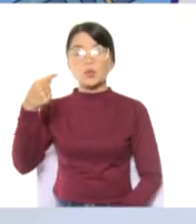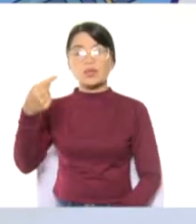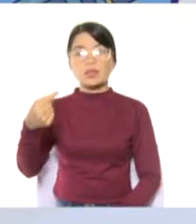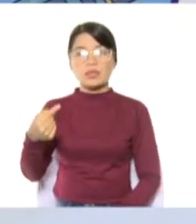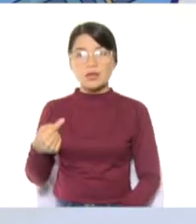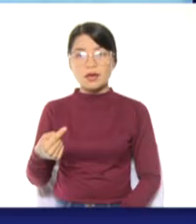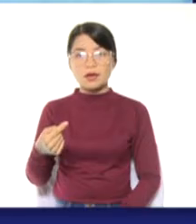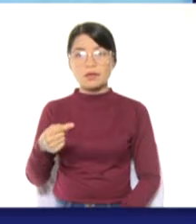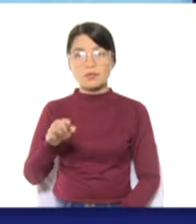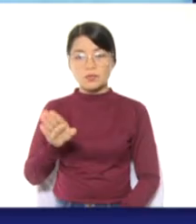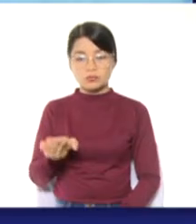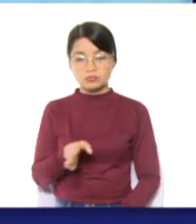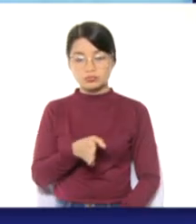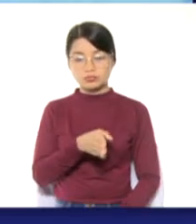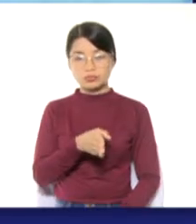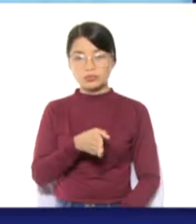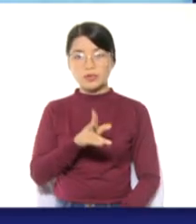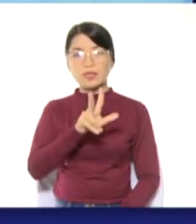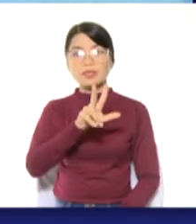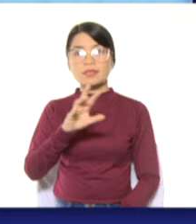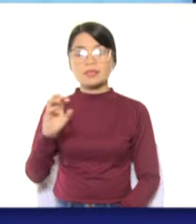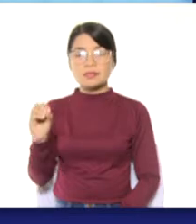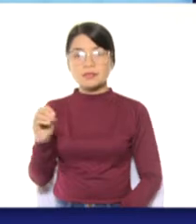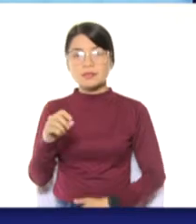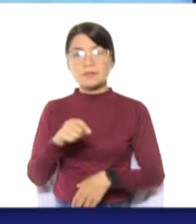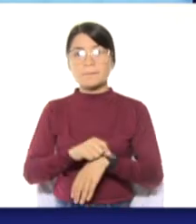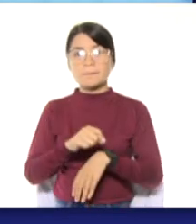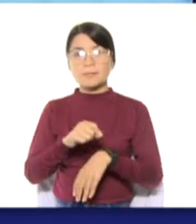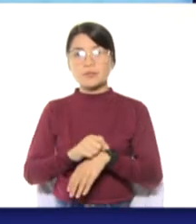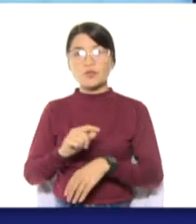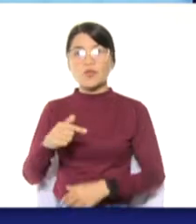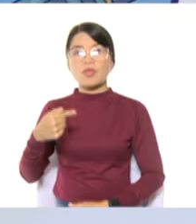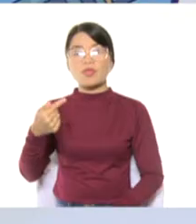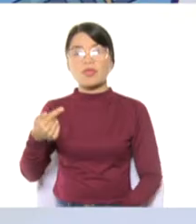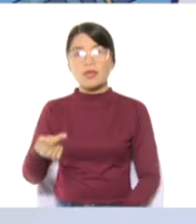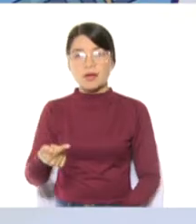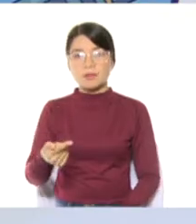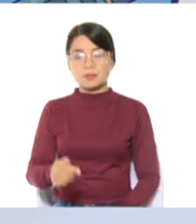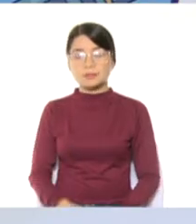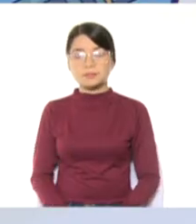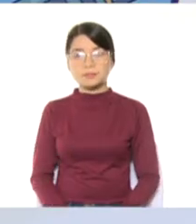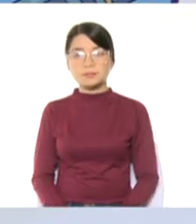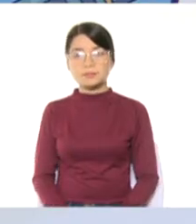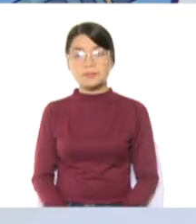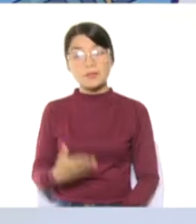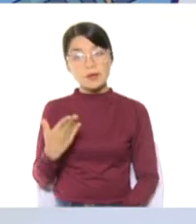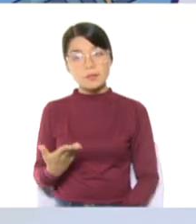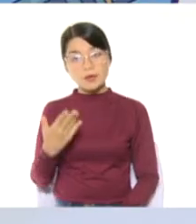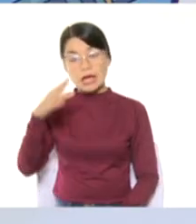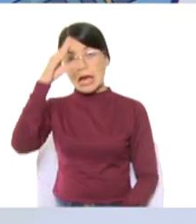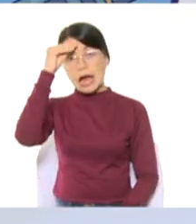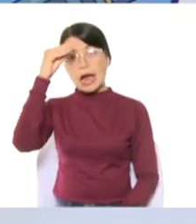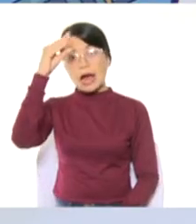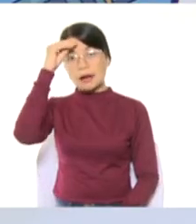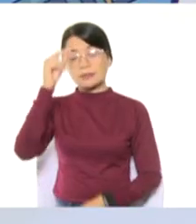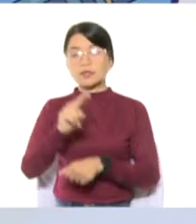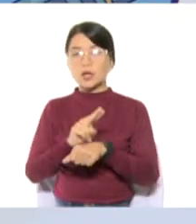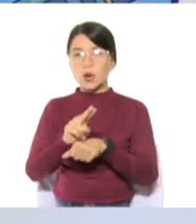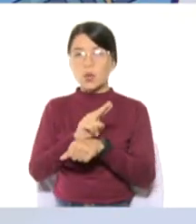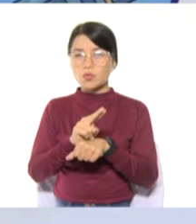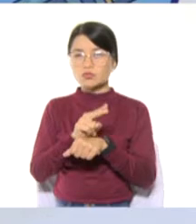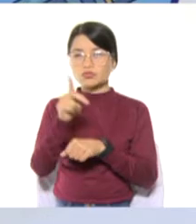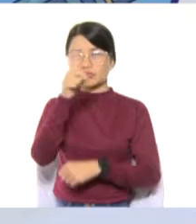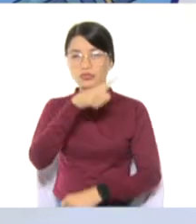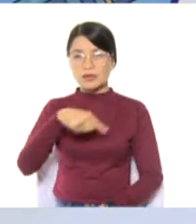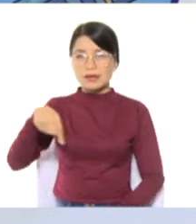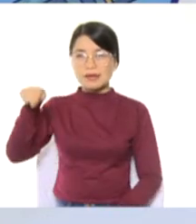half past, que quiere decir media hora o 30 minutos pasado. Por eso es que es importante que aprendan el uso de un reloj analógico para que entiendan